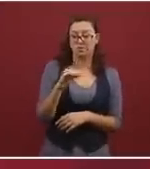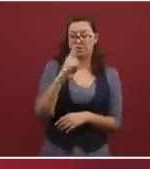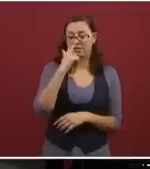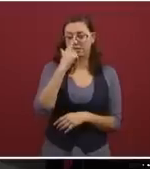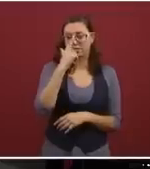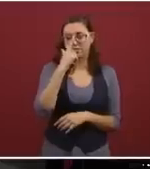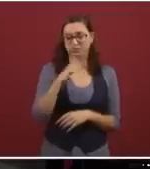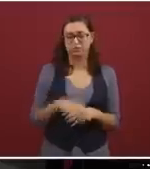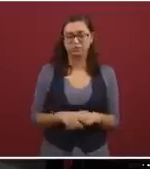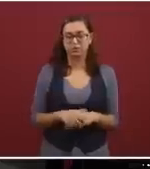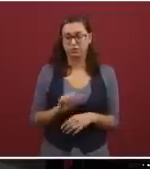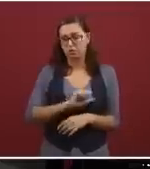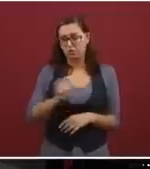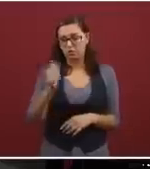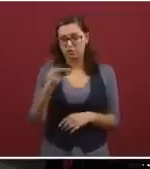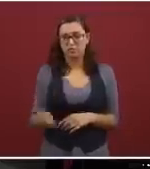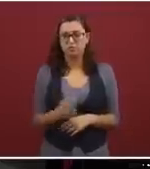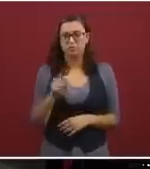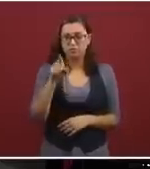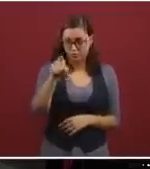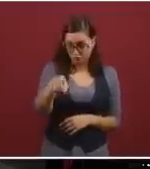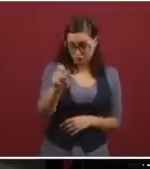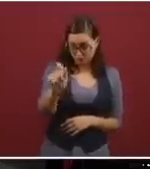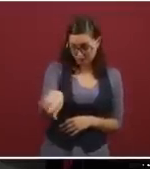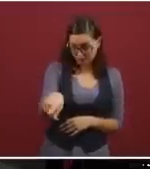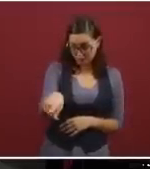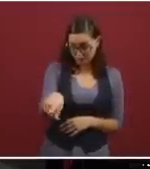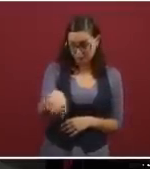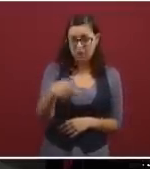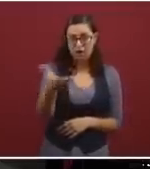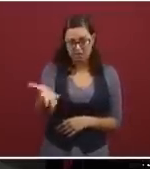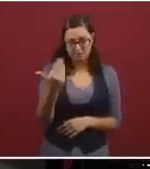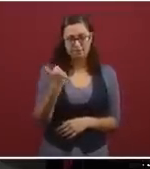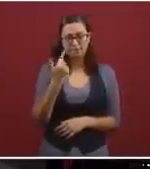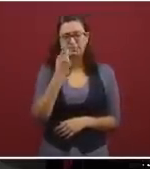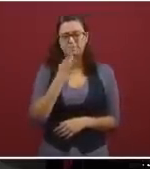A ver, otra. ¿Tú preguntaste la de ayer? Bueno.